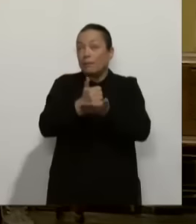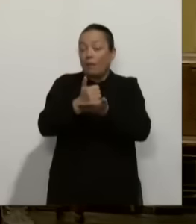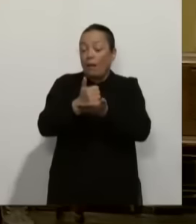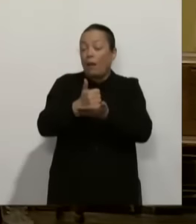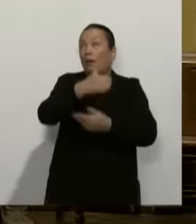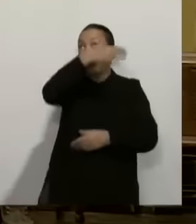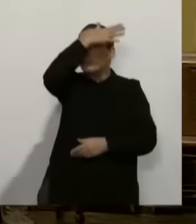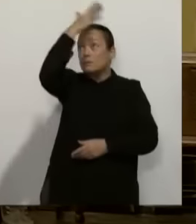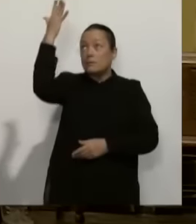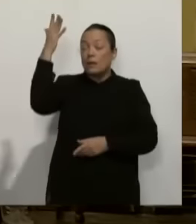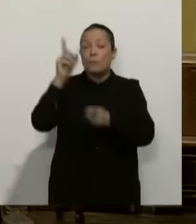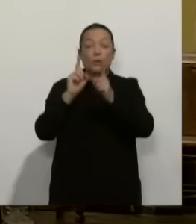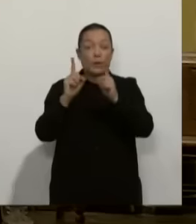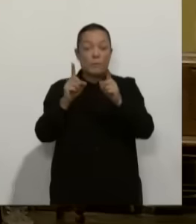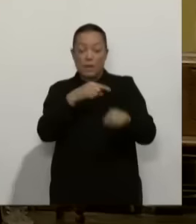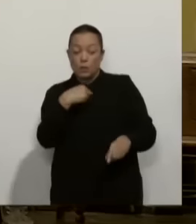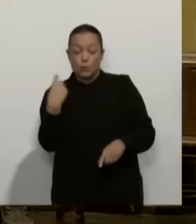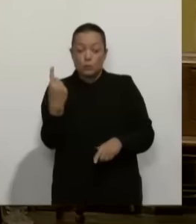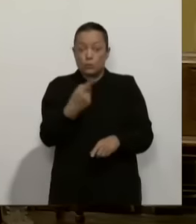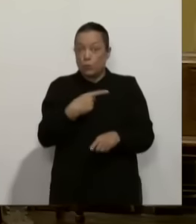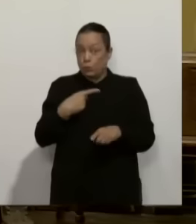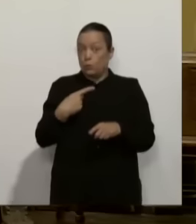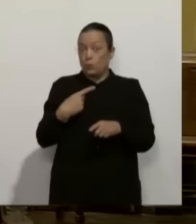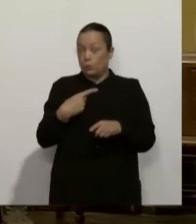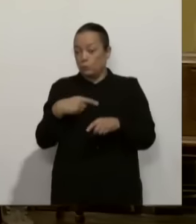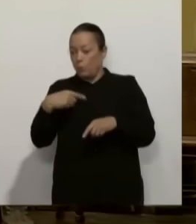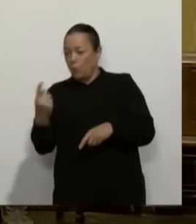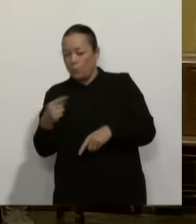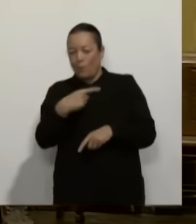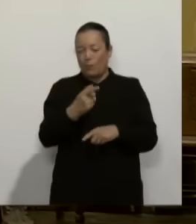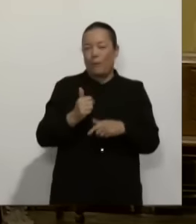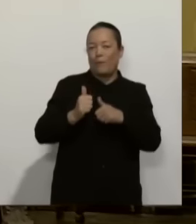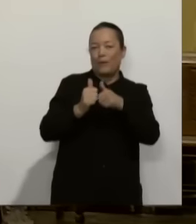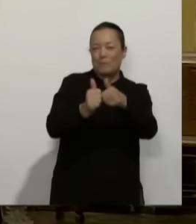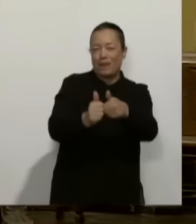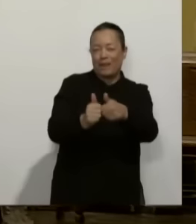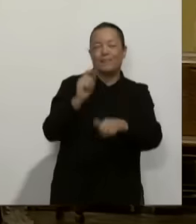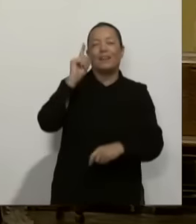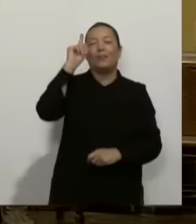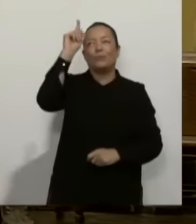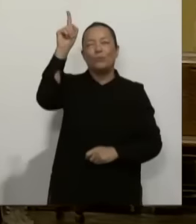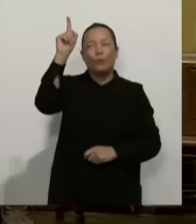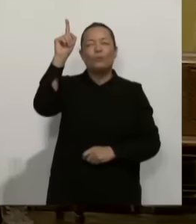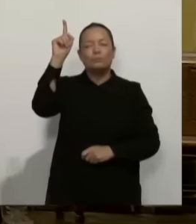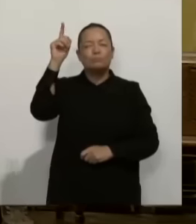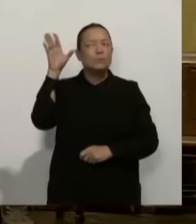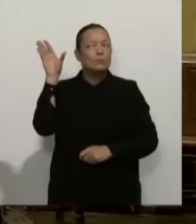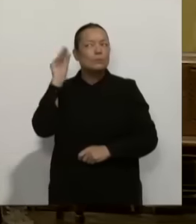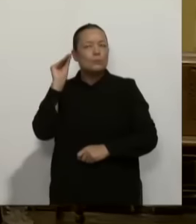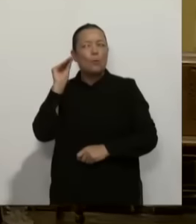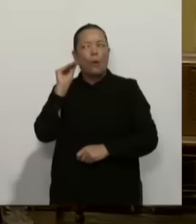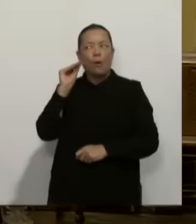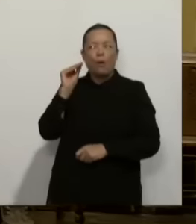cielos, pero también está entre nosotros y nos acompaña. Un Dios que